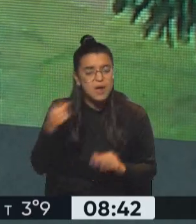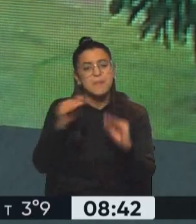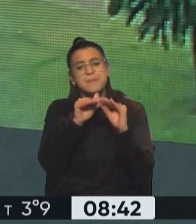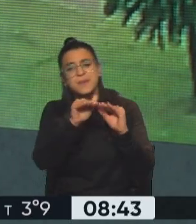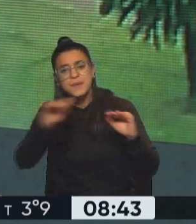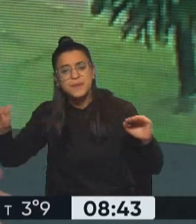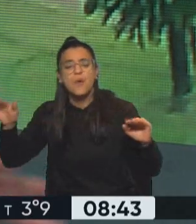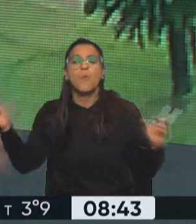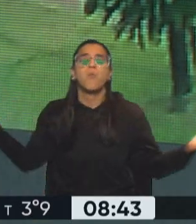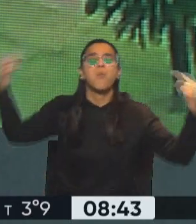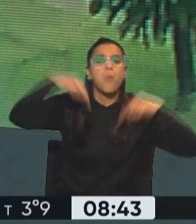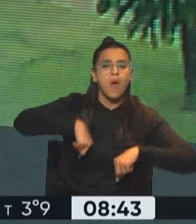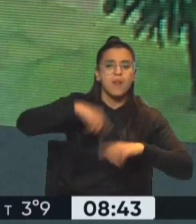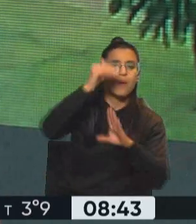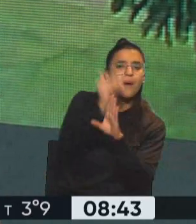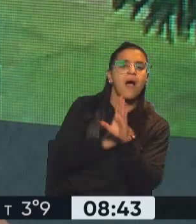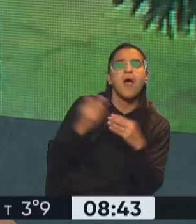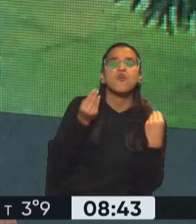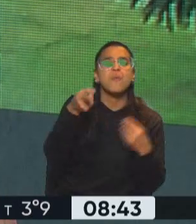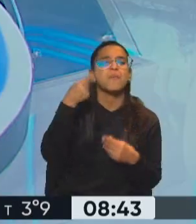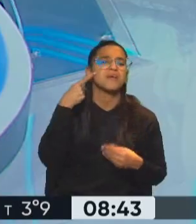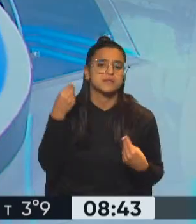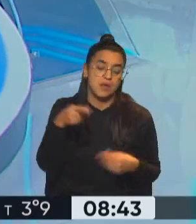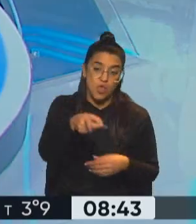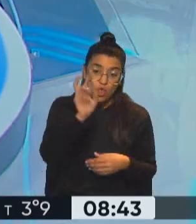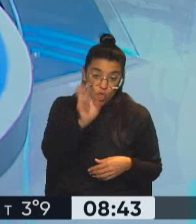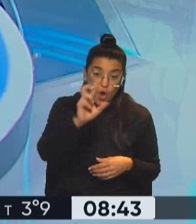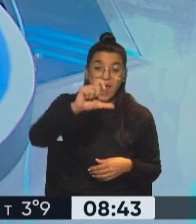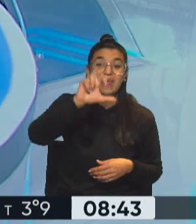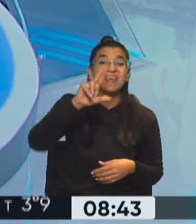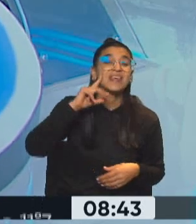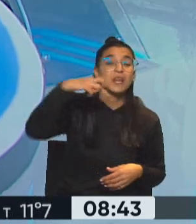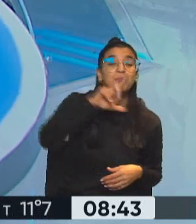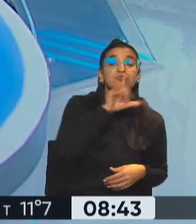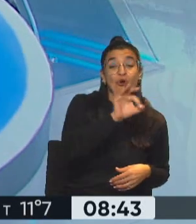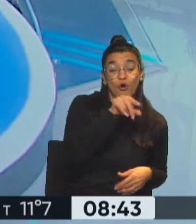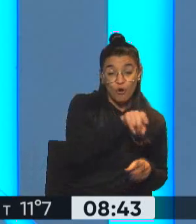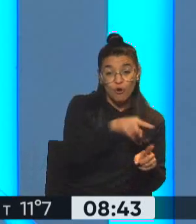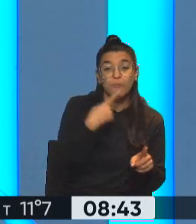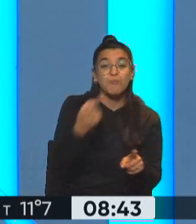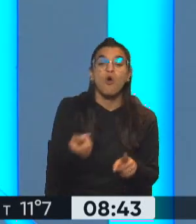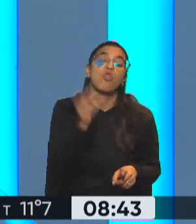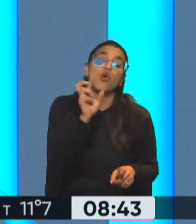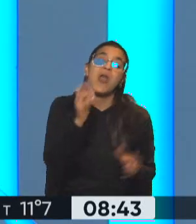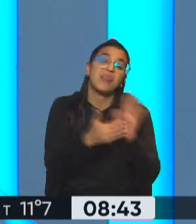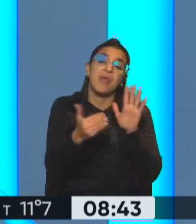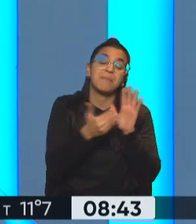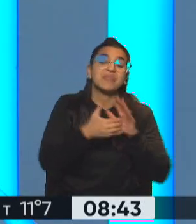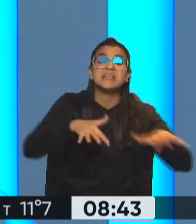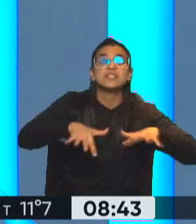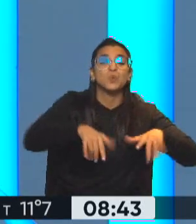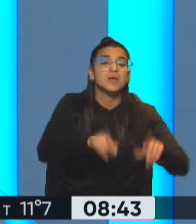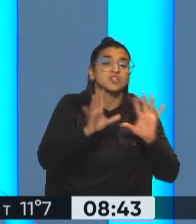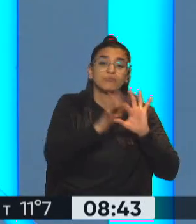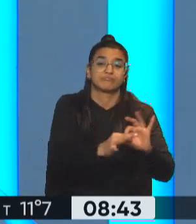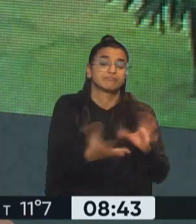estancar y a volver a descender? ¿Cómo lo imaginas? Ese dólar cripto es un dólar emocional, te diría, ¿no? Es